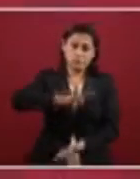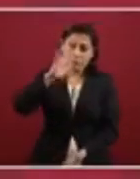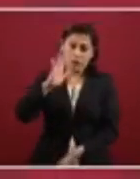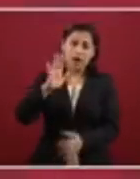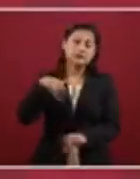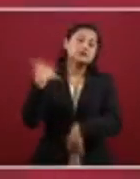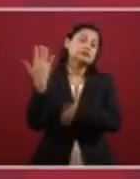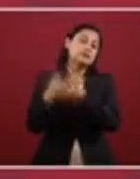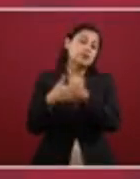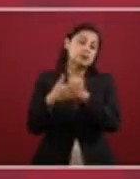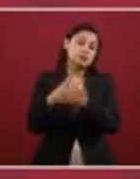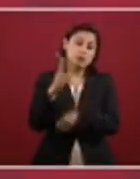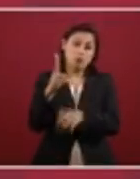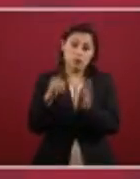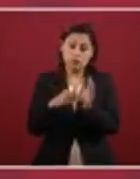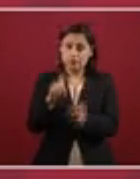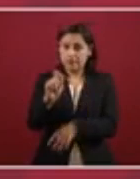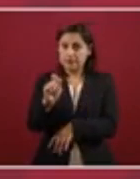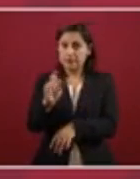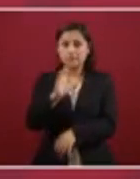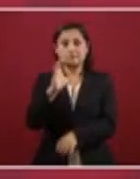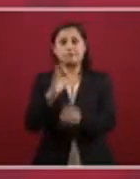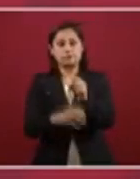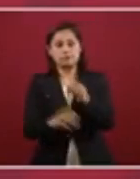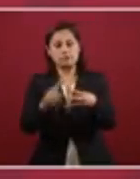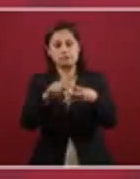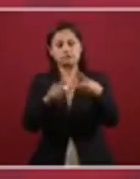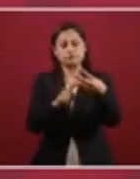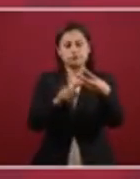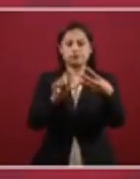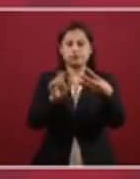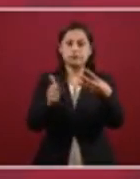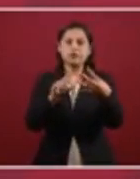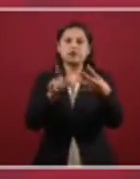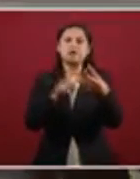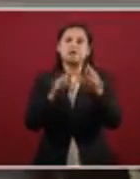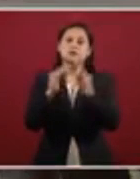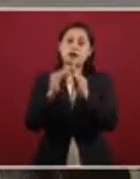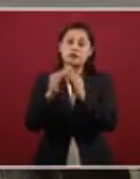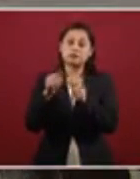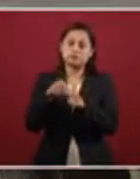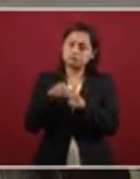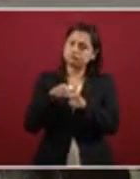concluirlo el próximo año en esos 3 sectores y continuar con la vivienda.